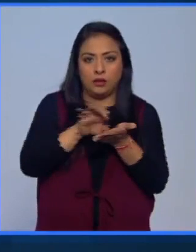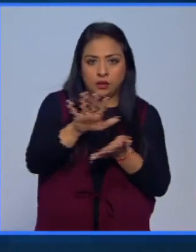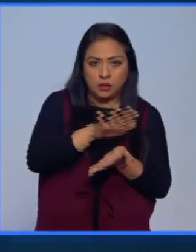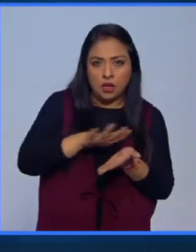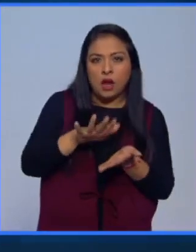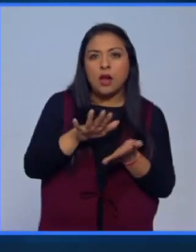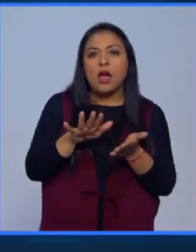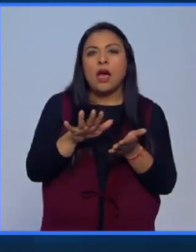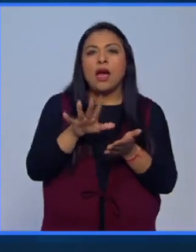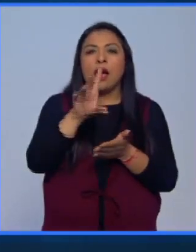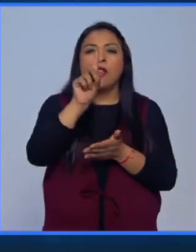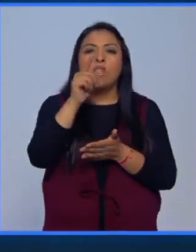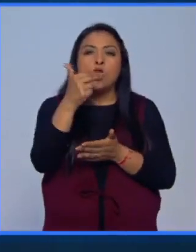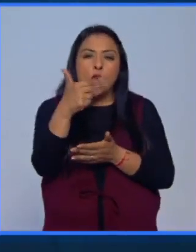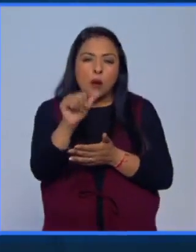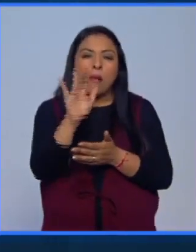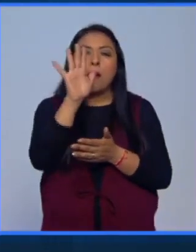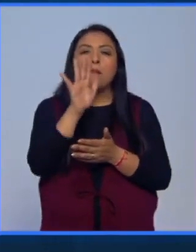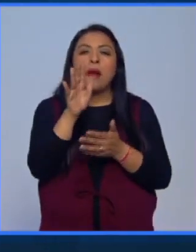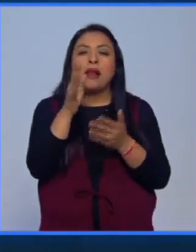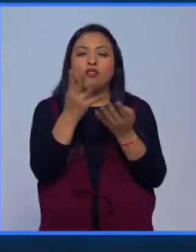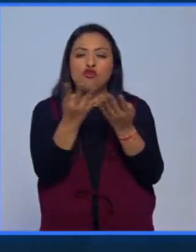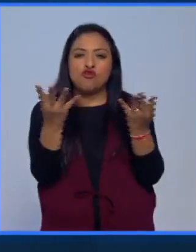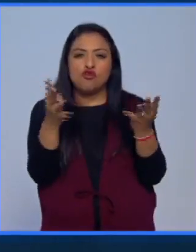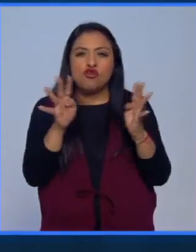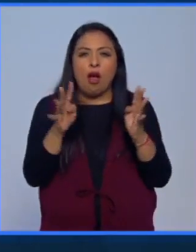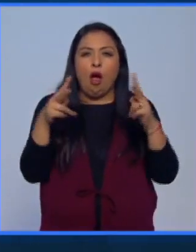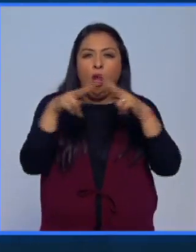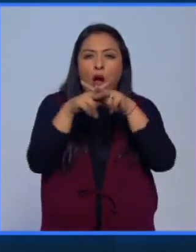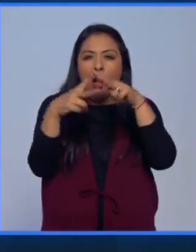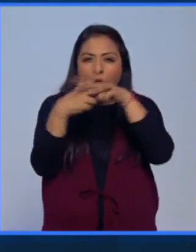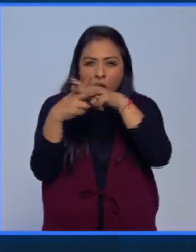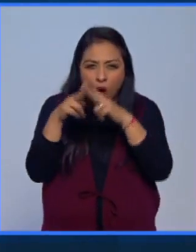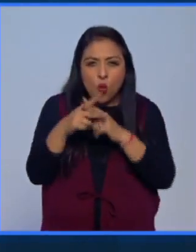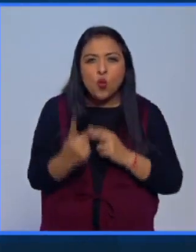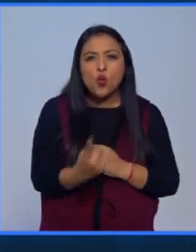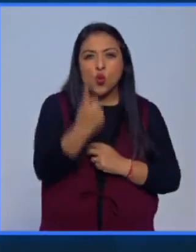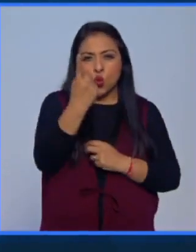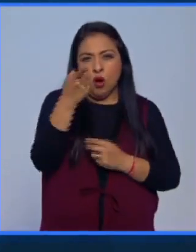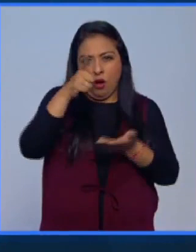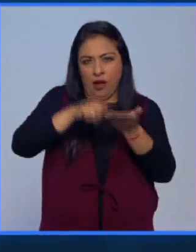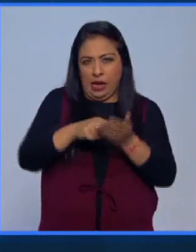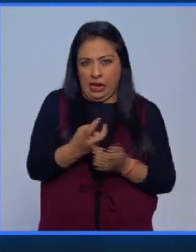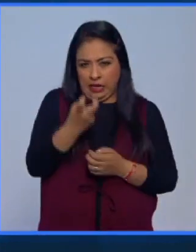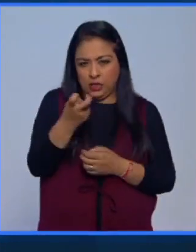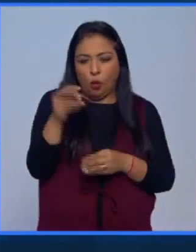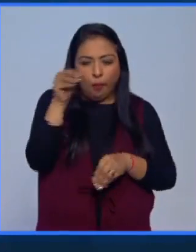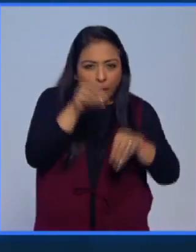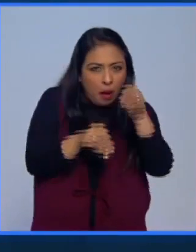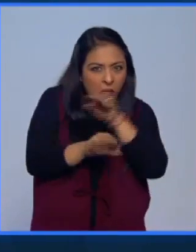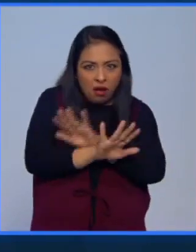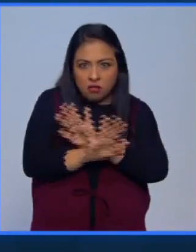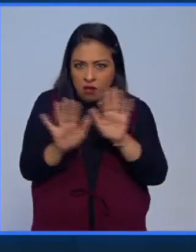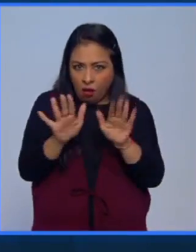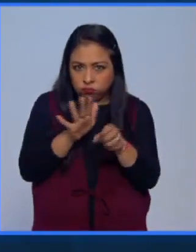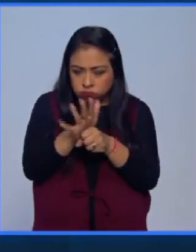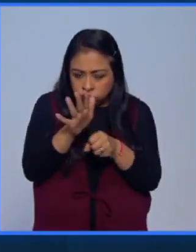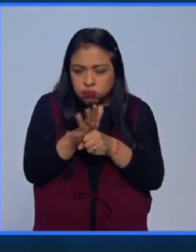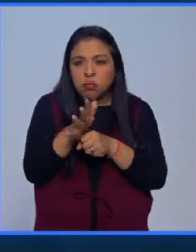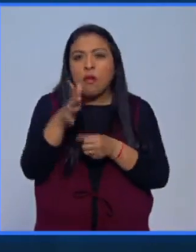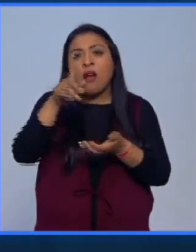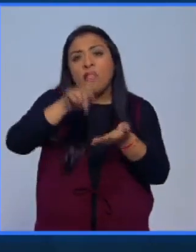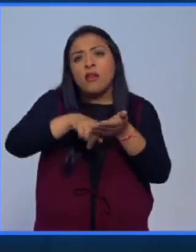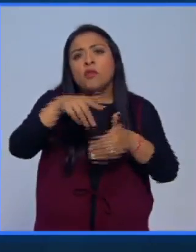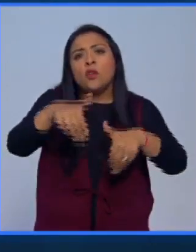básicamente dogma, es decir, un ring de boxeo por único elemento escenográfico, obras de